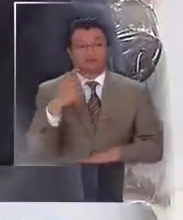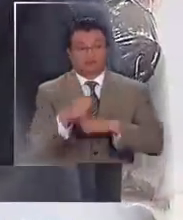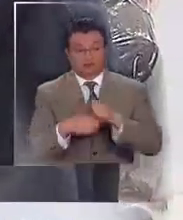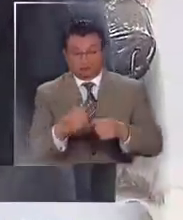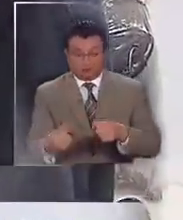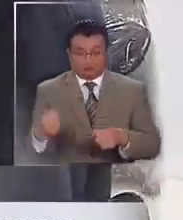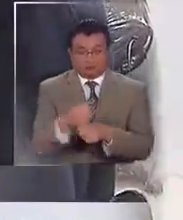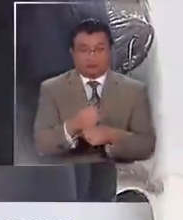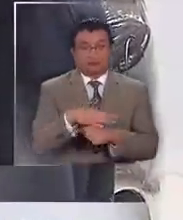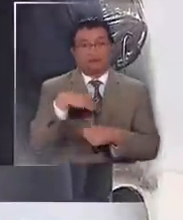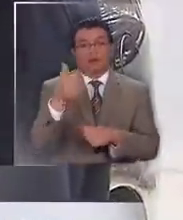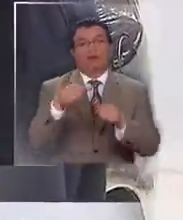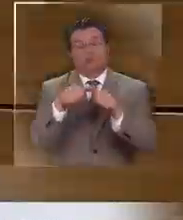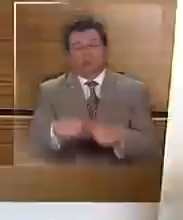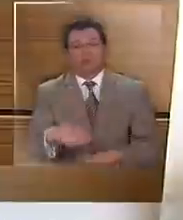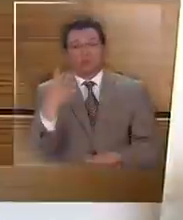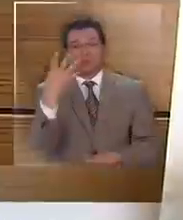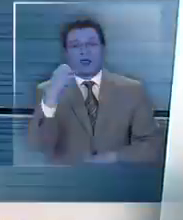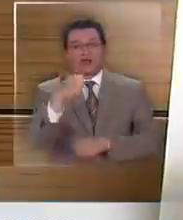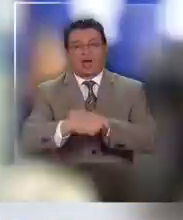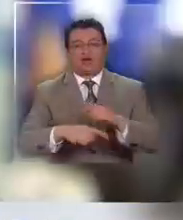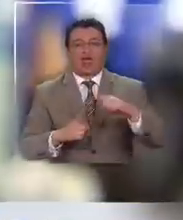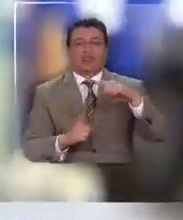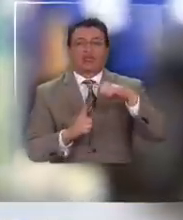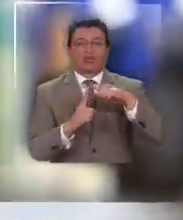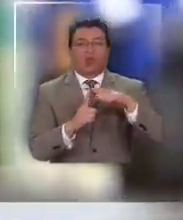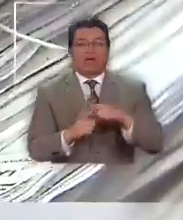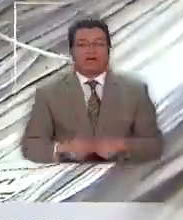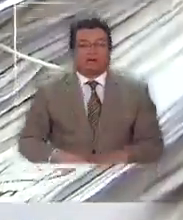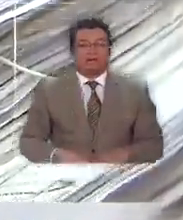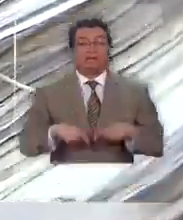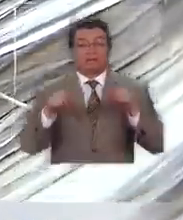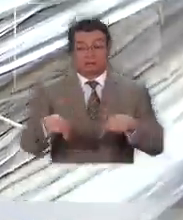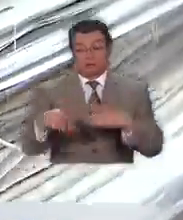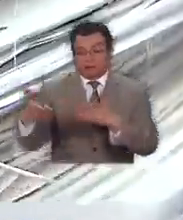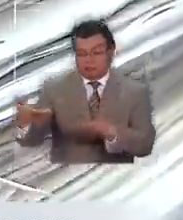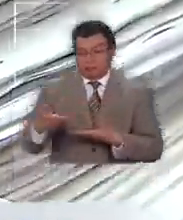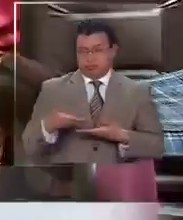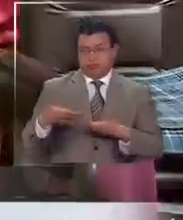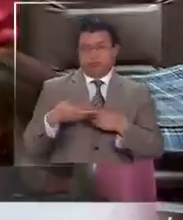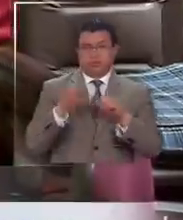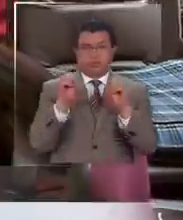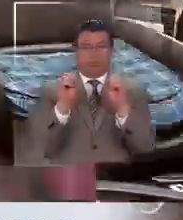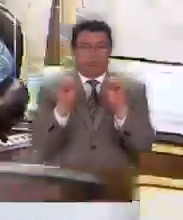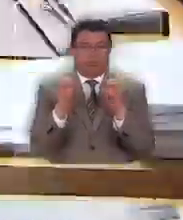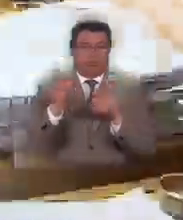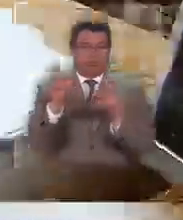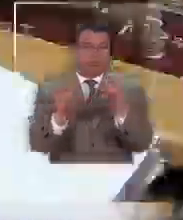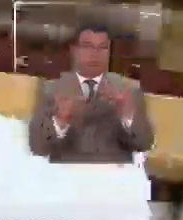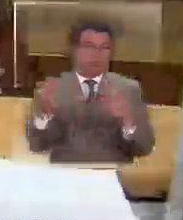los dos primeros y 40 años de titular. En estas salas ha recibido ya a miles de parroquianos.